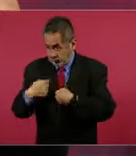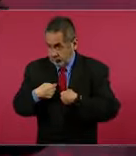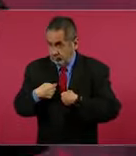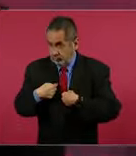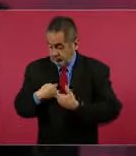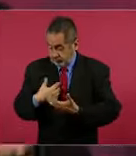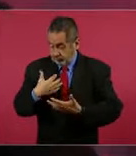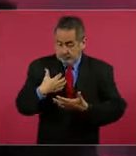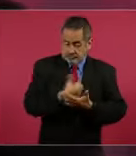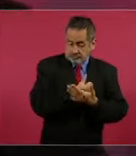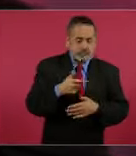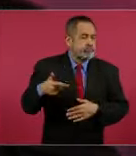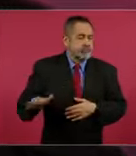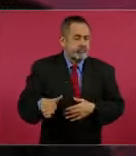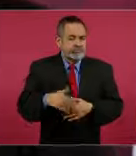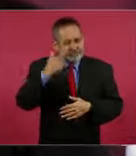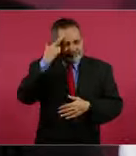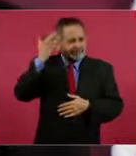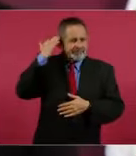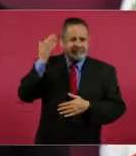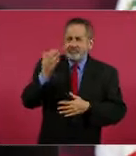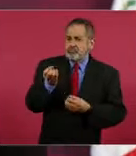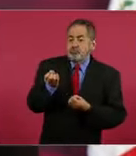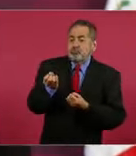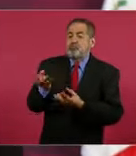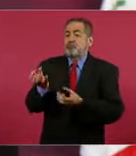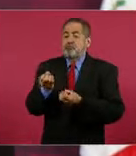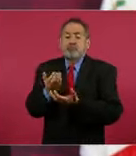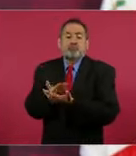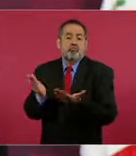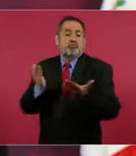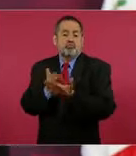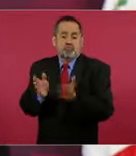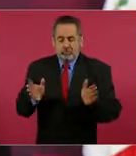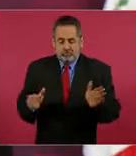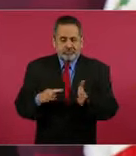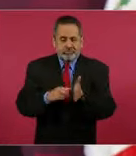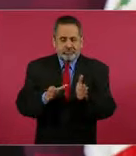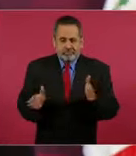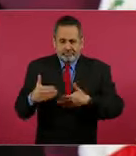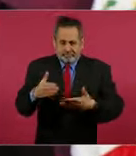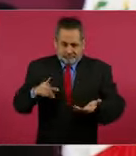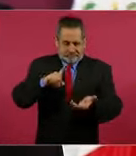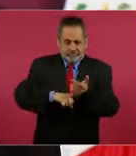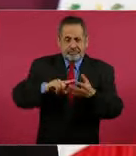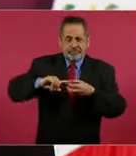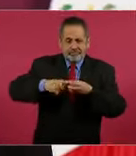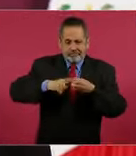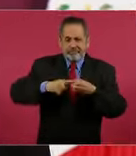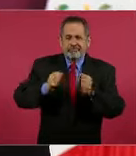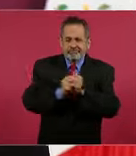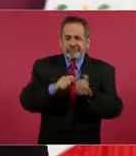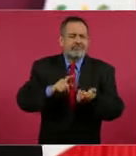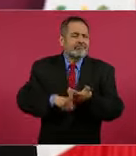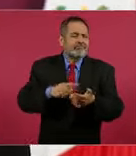empezaban las entregas masivas de despensa, el frijol con gorgojo,